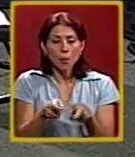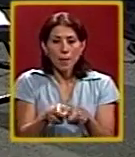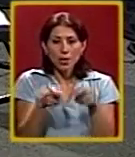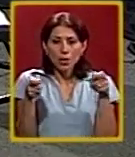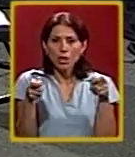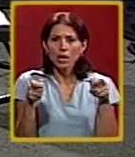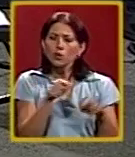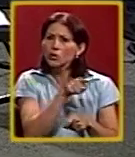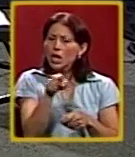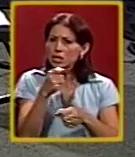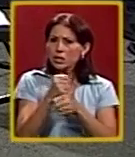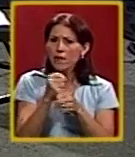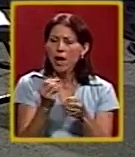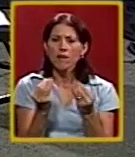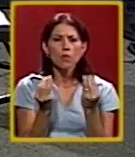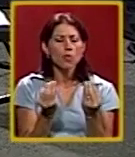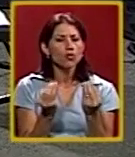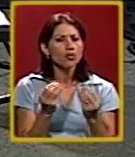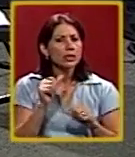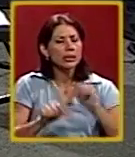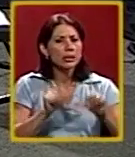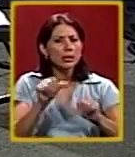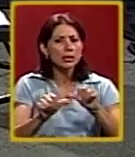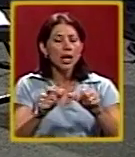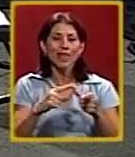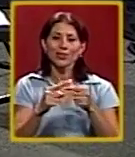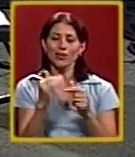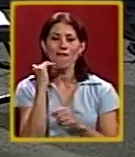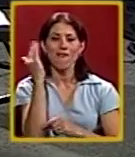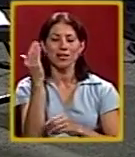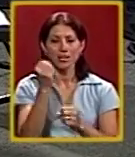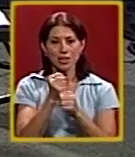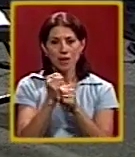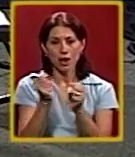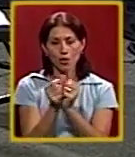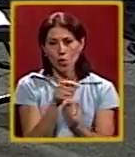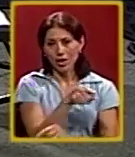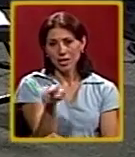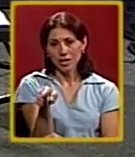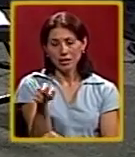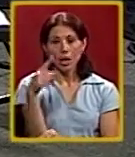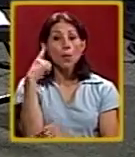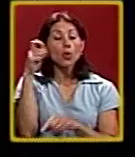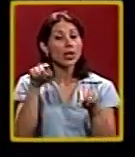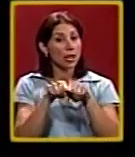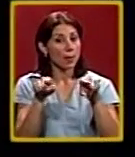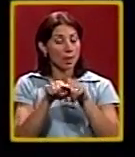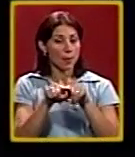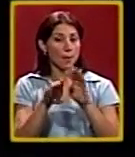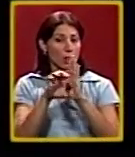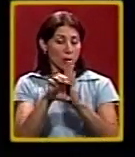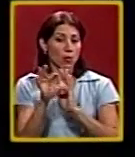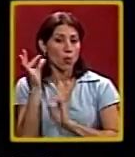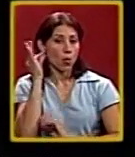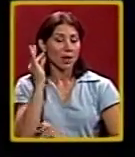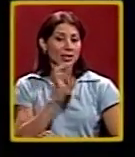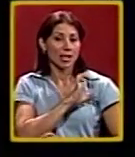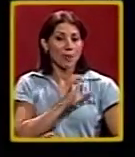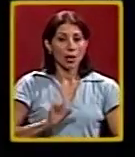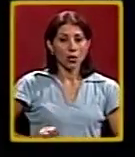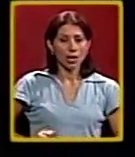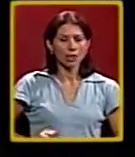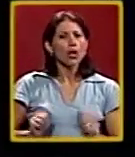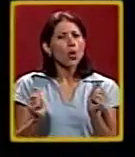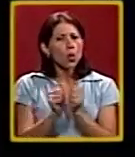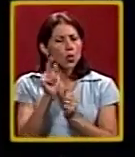ganas. Entonces era fácil trabajar con ellas, ¿verdad? Pero porque también las mujeres salvadoreñas, por ejemplo, ya con una experiencia de